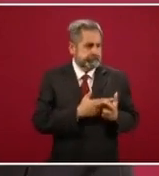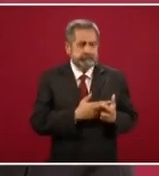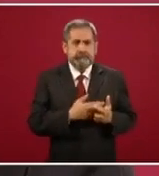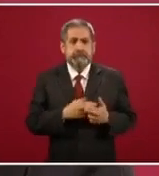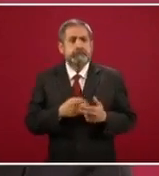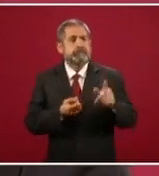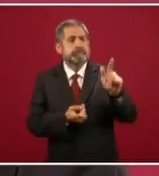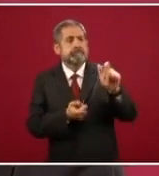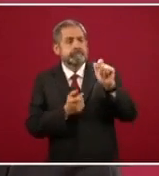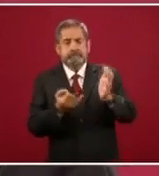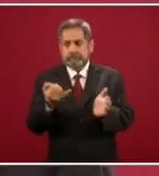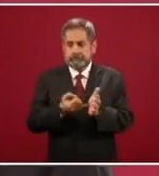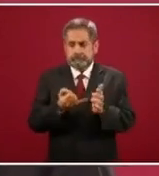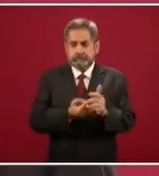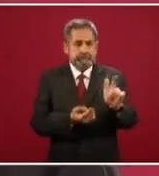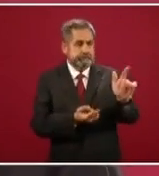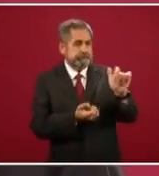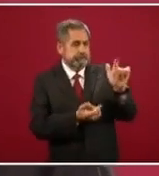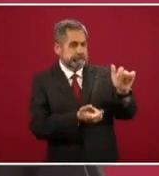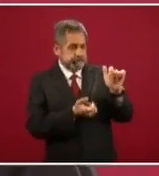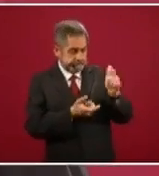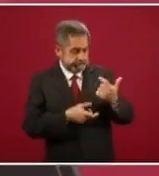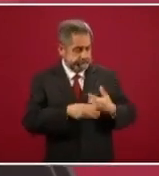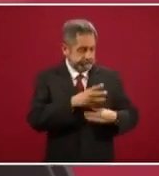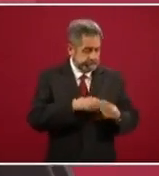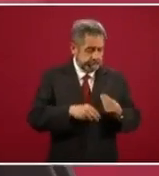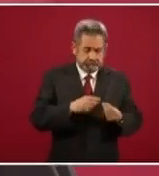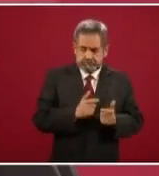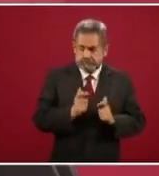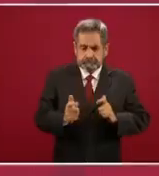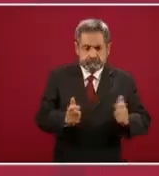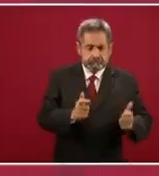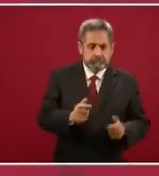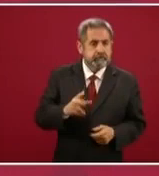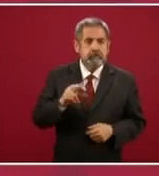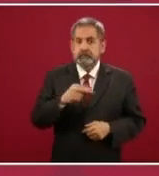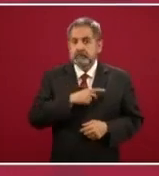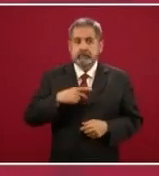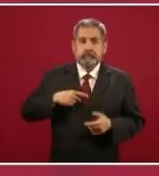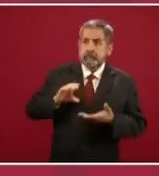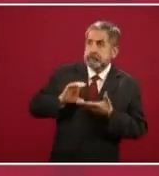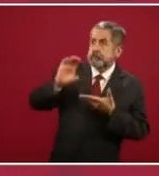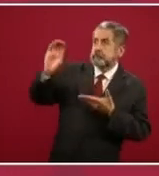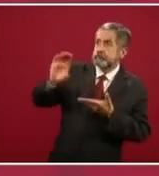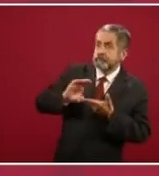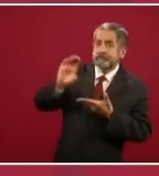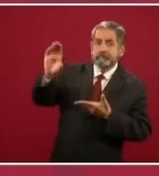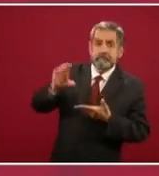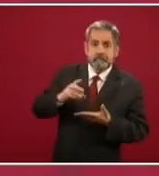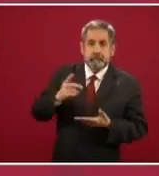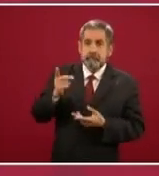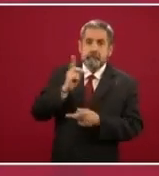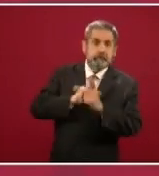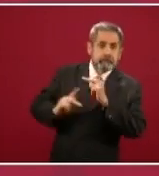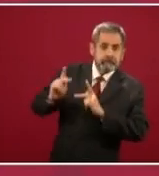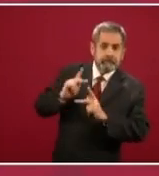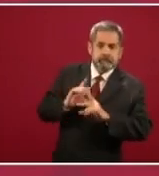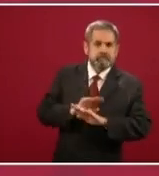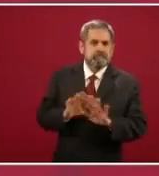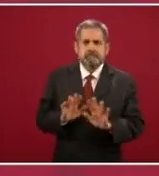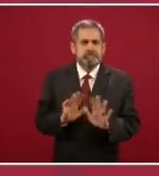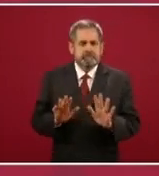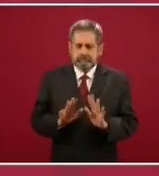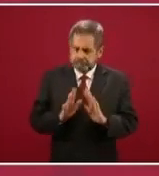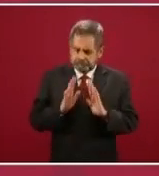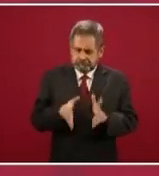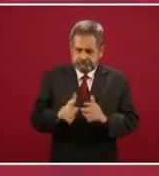ingresos, no se endeudó el país por primera vez, no creció la